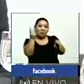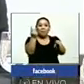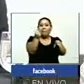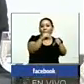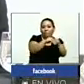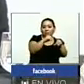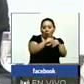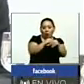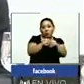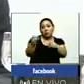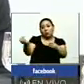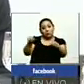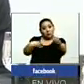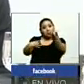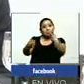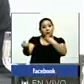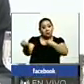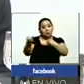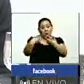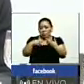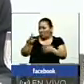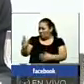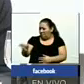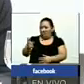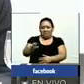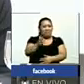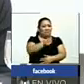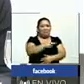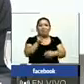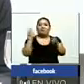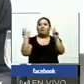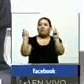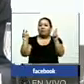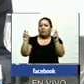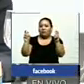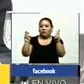tenido expresiones bastante comunes en este sentido.